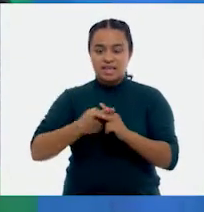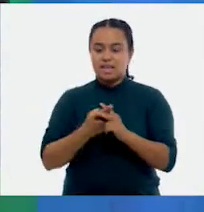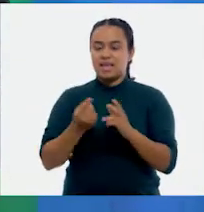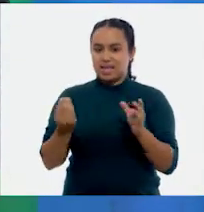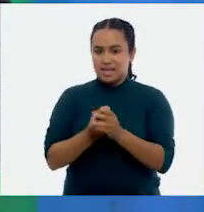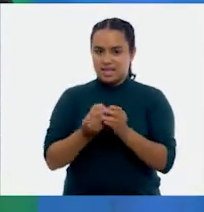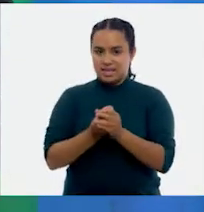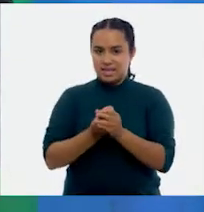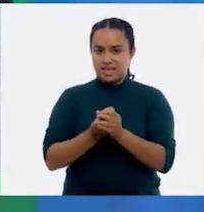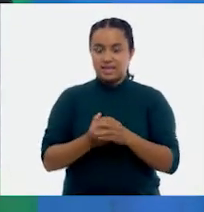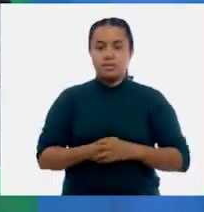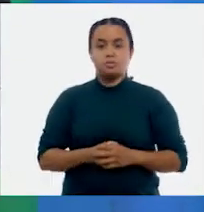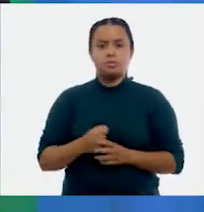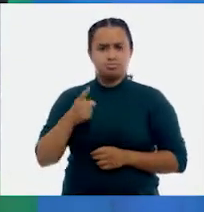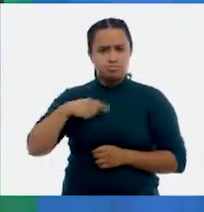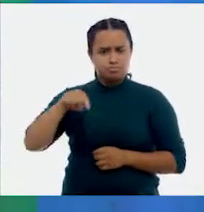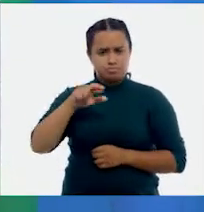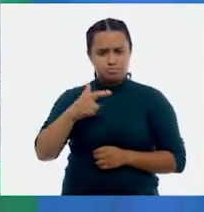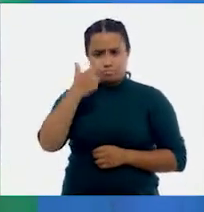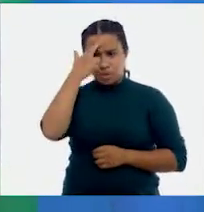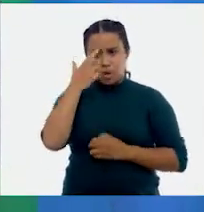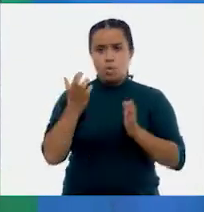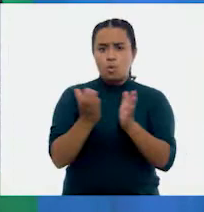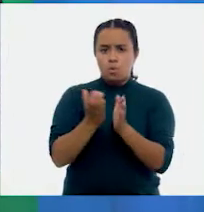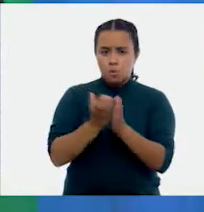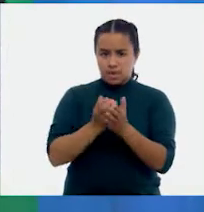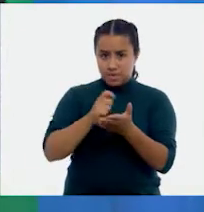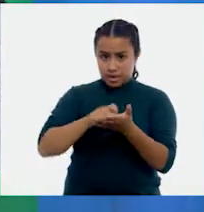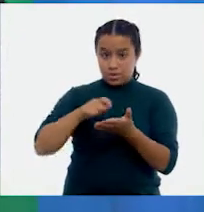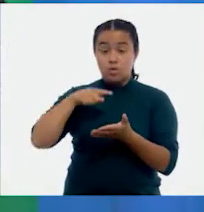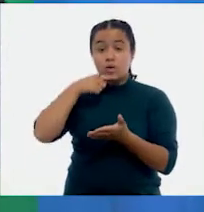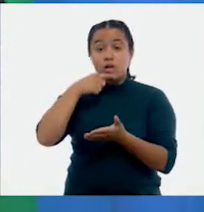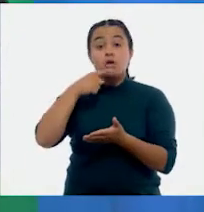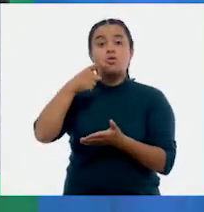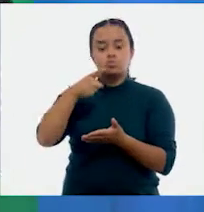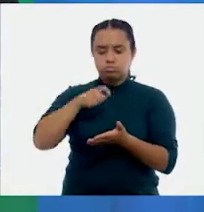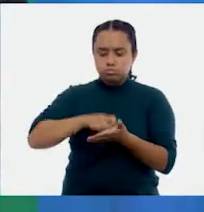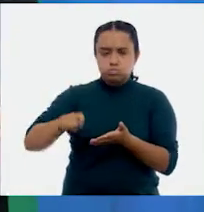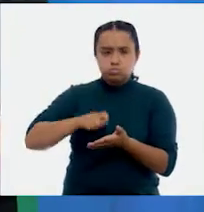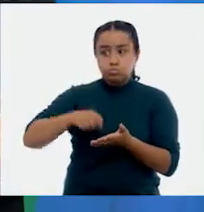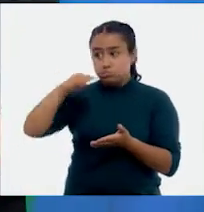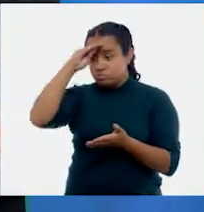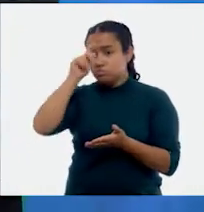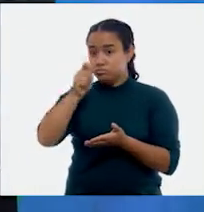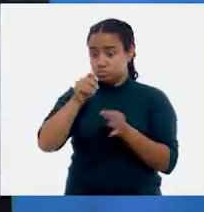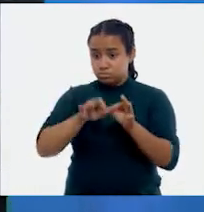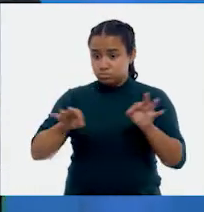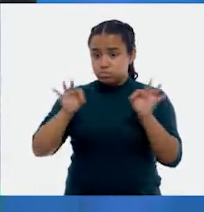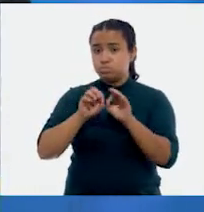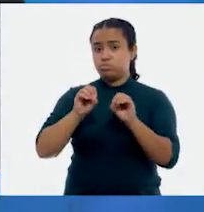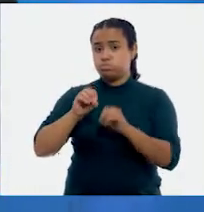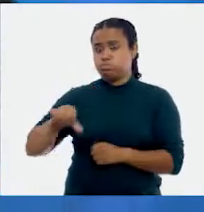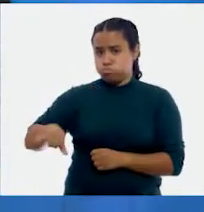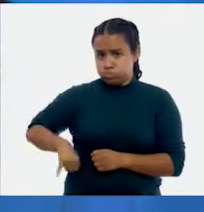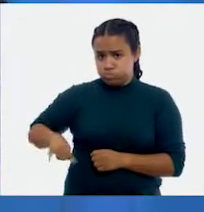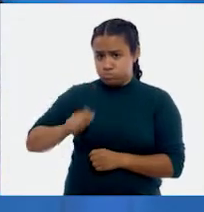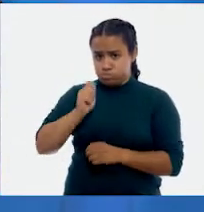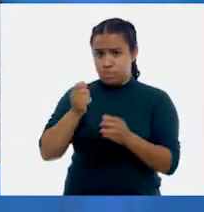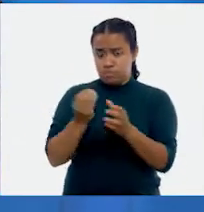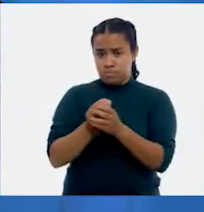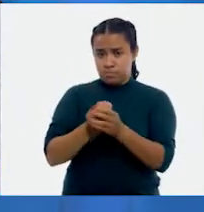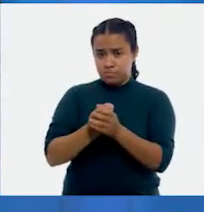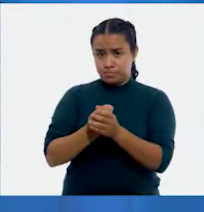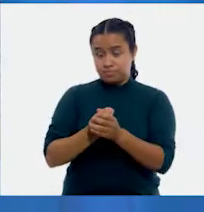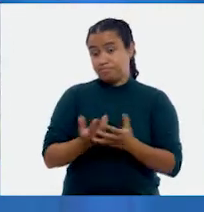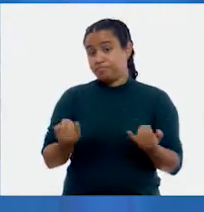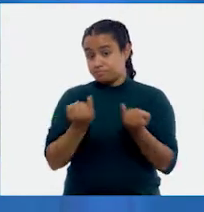clase. Recuerden tener a la mano cuaderno y lápiz para anotar lo que consideren importante o interesante de esta clase.